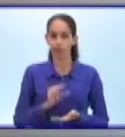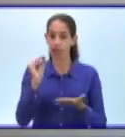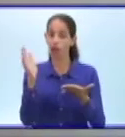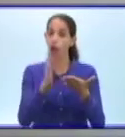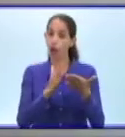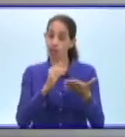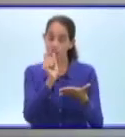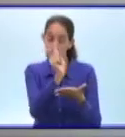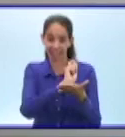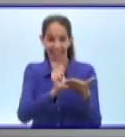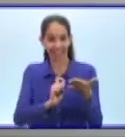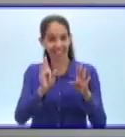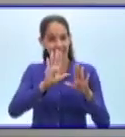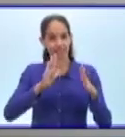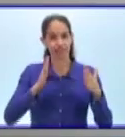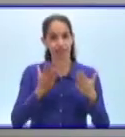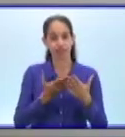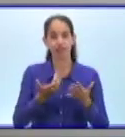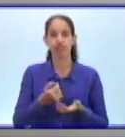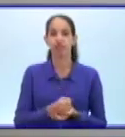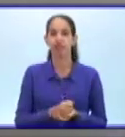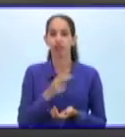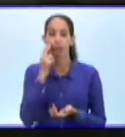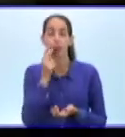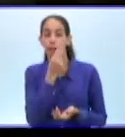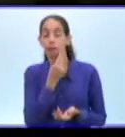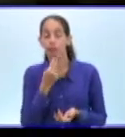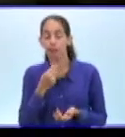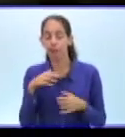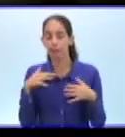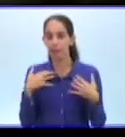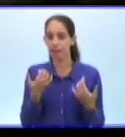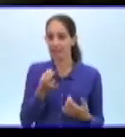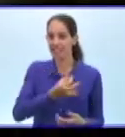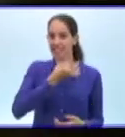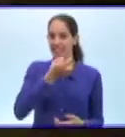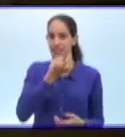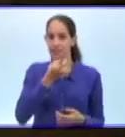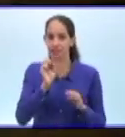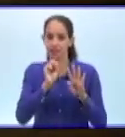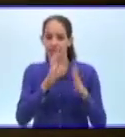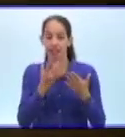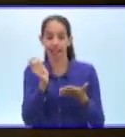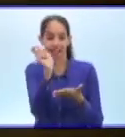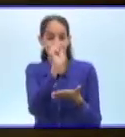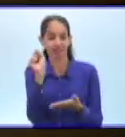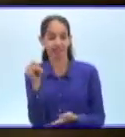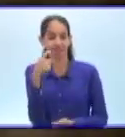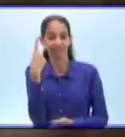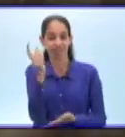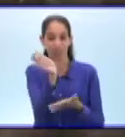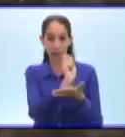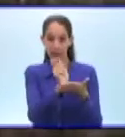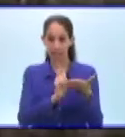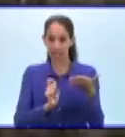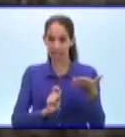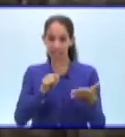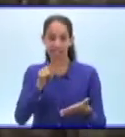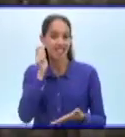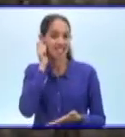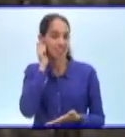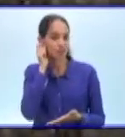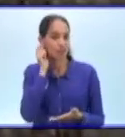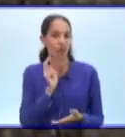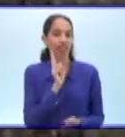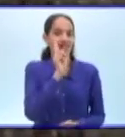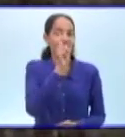un texto como Destinatario José Martí, de Luis García Pascual, recoge la primera carta de ella hacia él. Esta es la